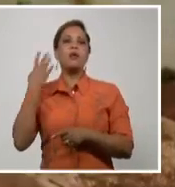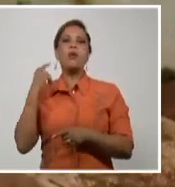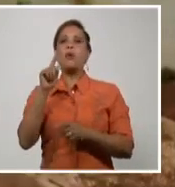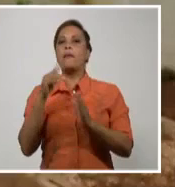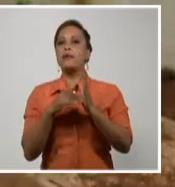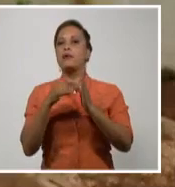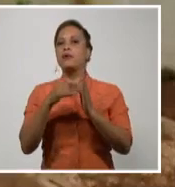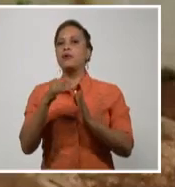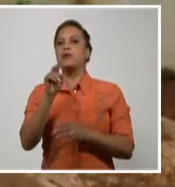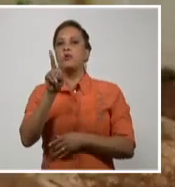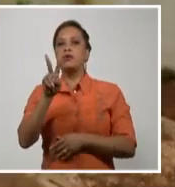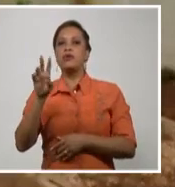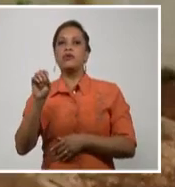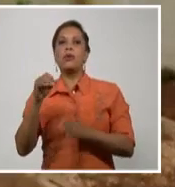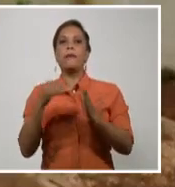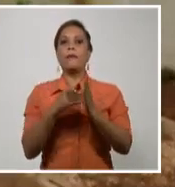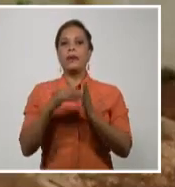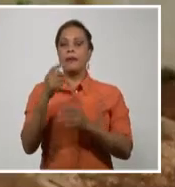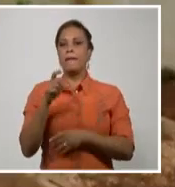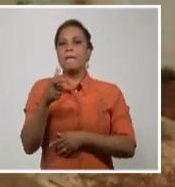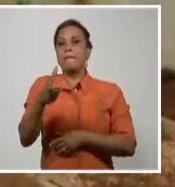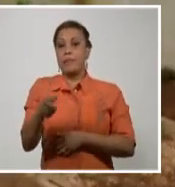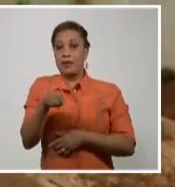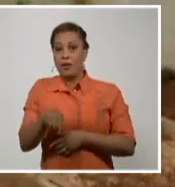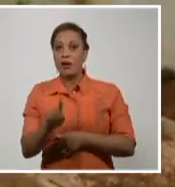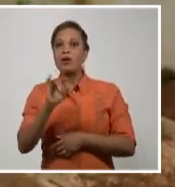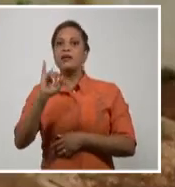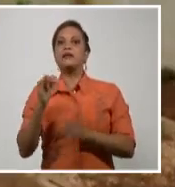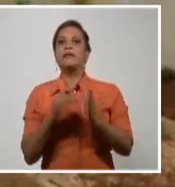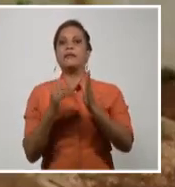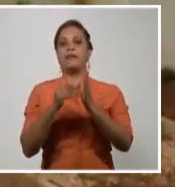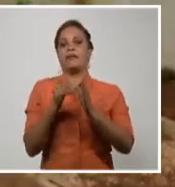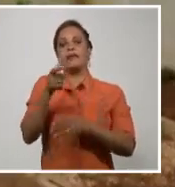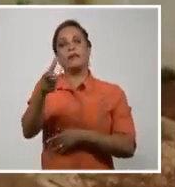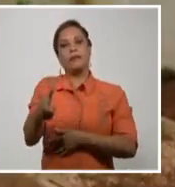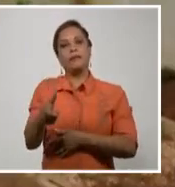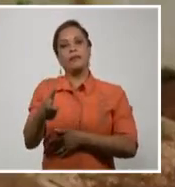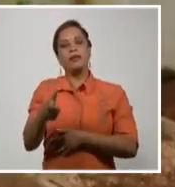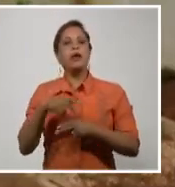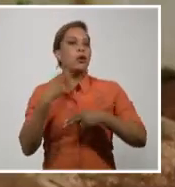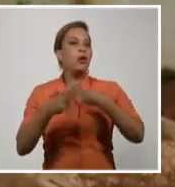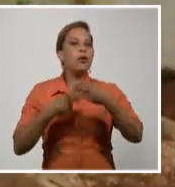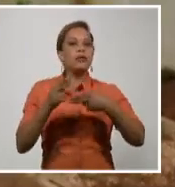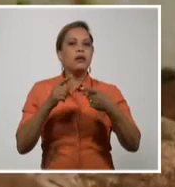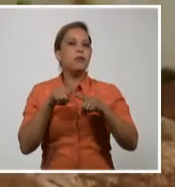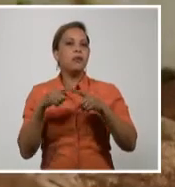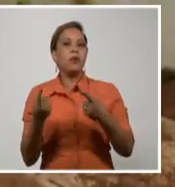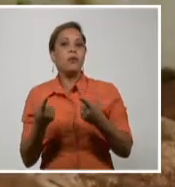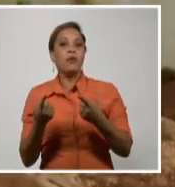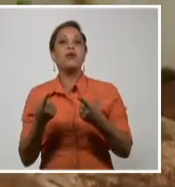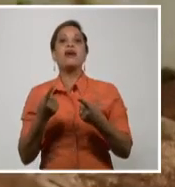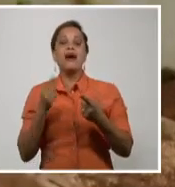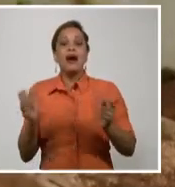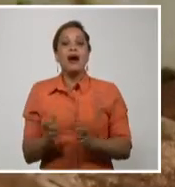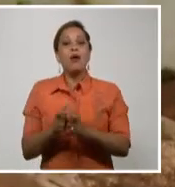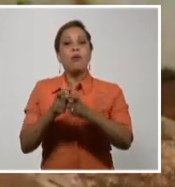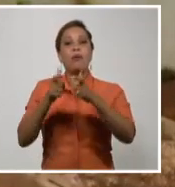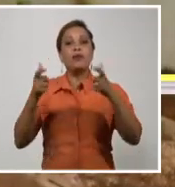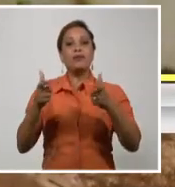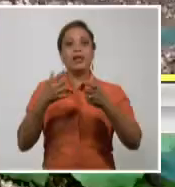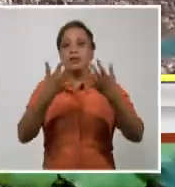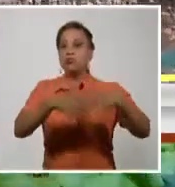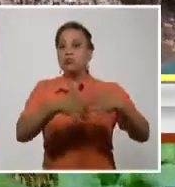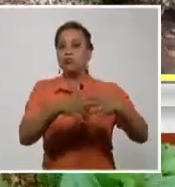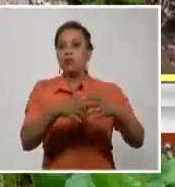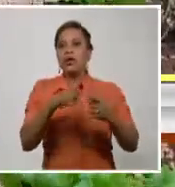1.200.000 pesos de ingresos. Este año ya nos estamos pronosticando 6 millones de pesos. Y como único podemos hacer los 6 millones de pesos es incrementando cultivos de